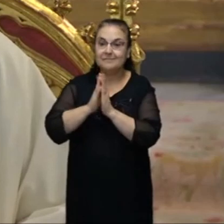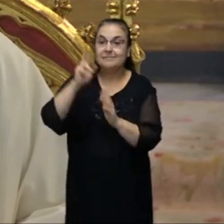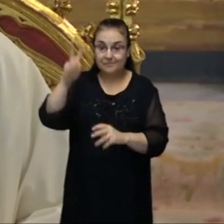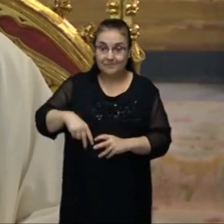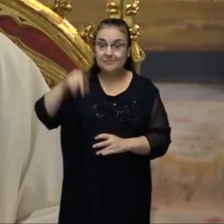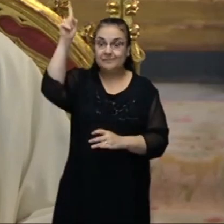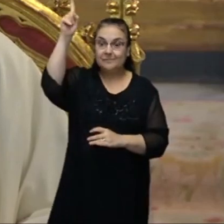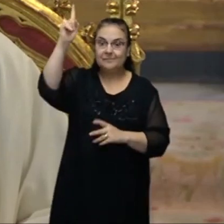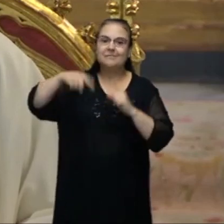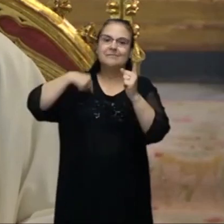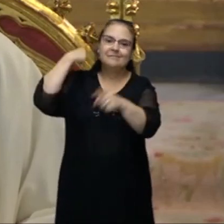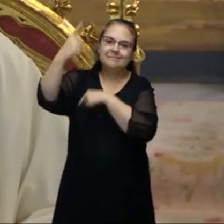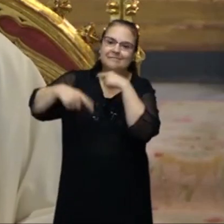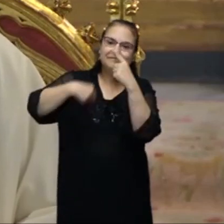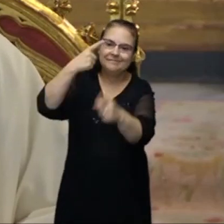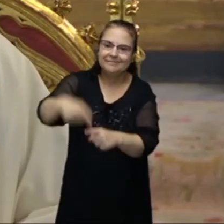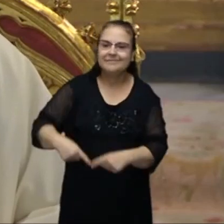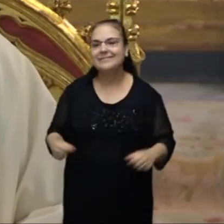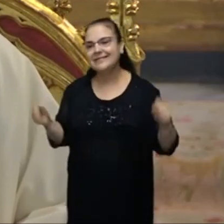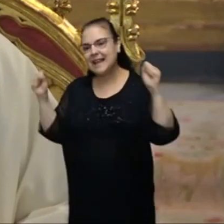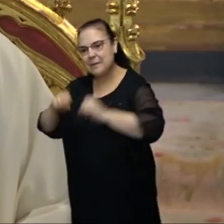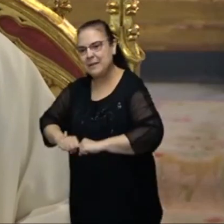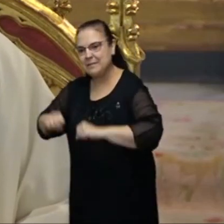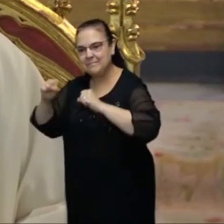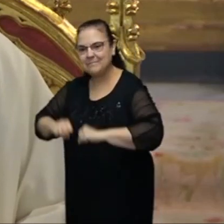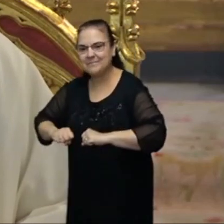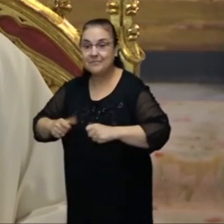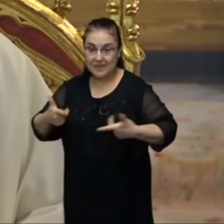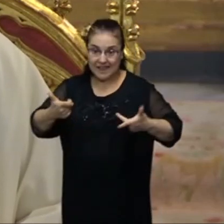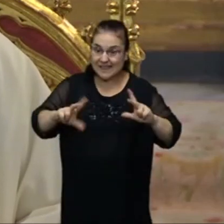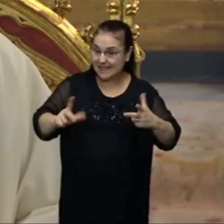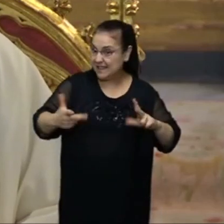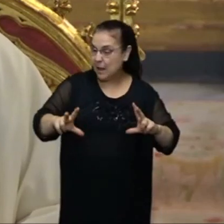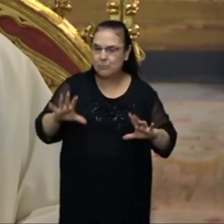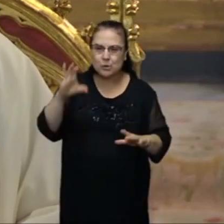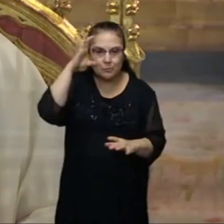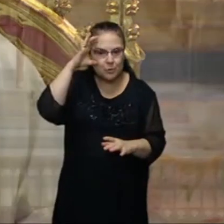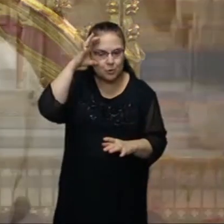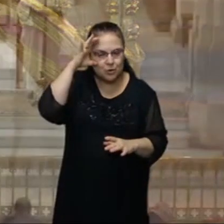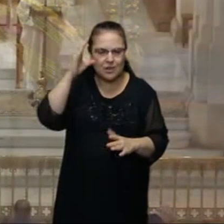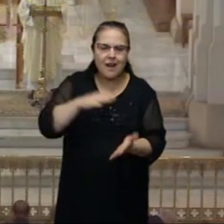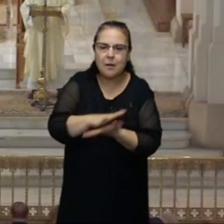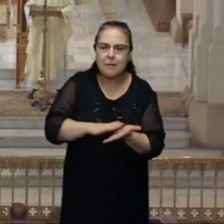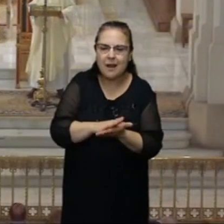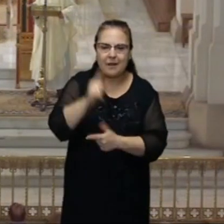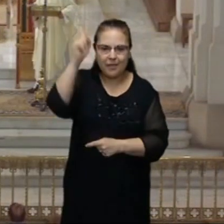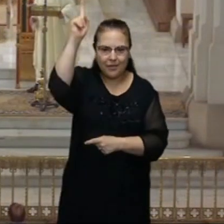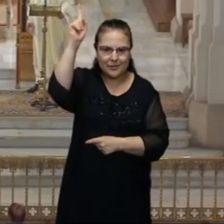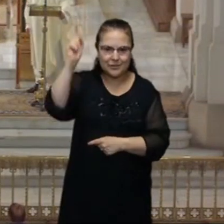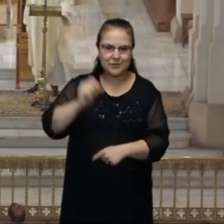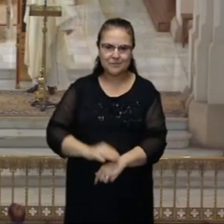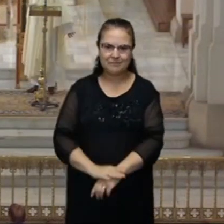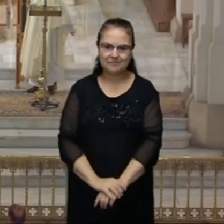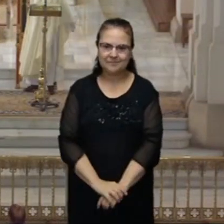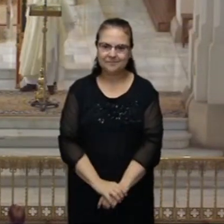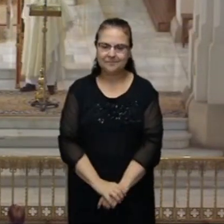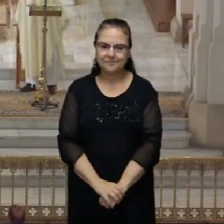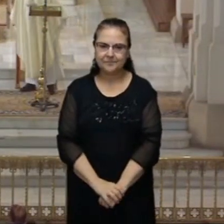Espíritu Santo y es Dios por los siglos de los siglos. Nos sentamos para escuchar la palabra de Dios.